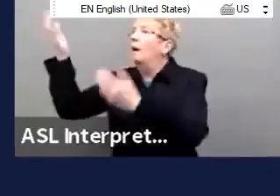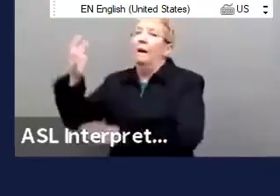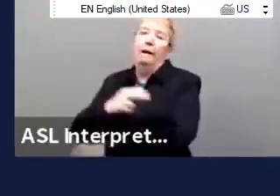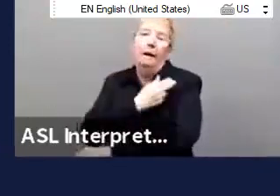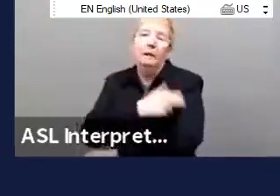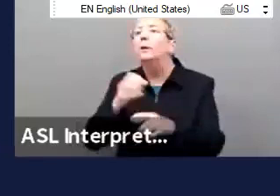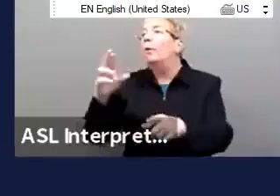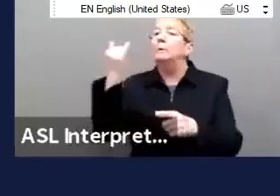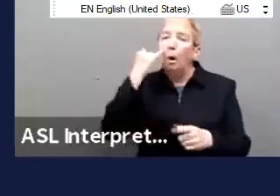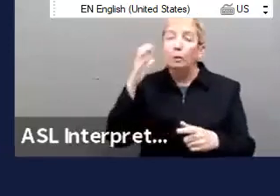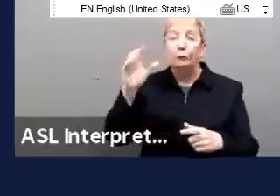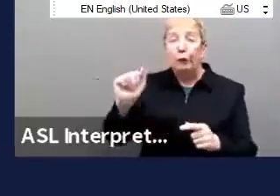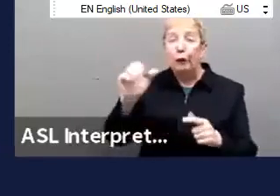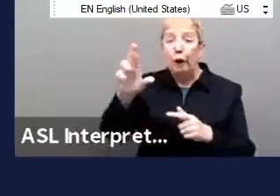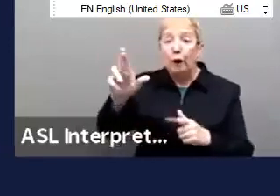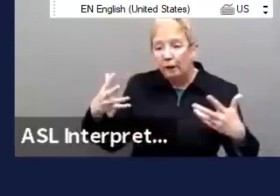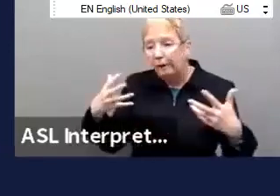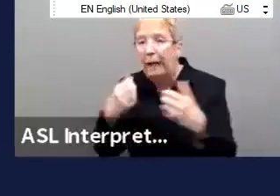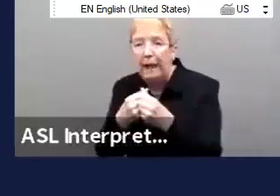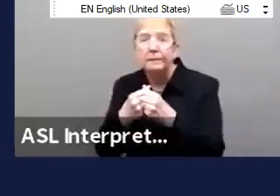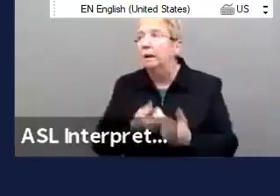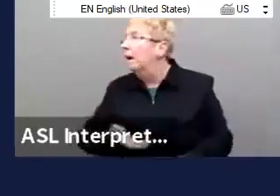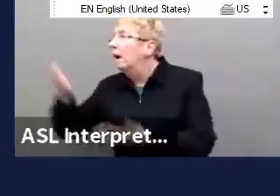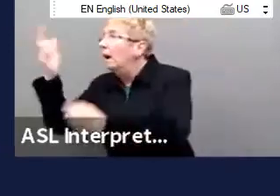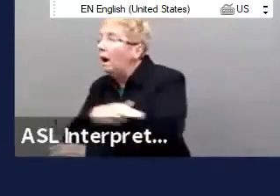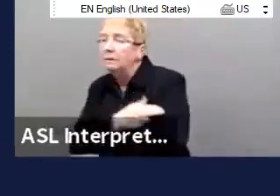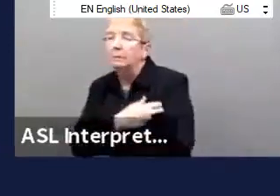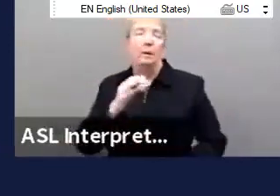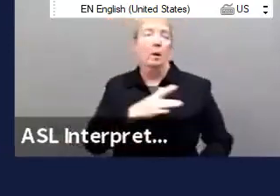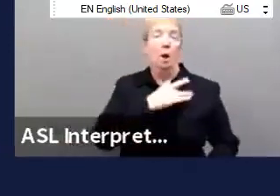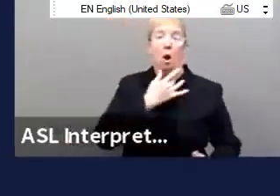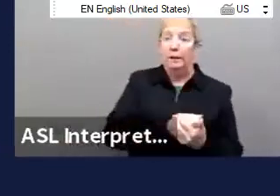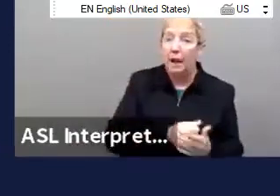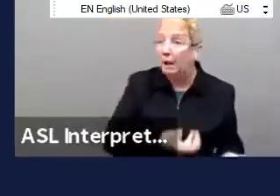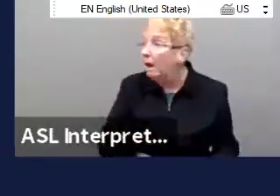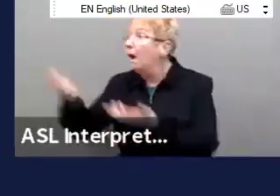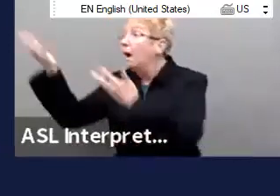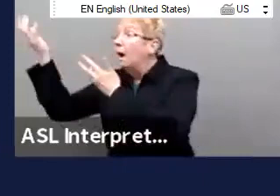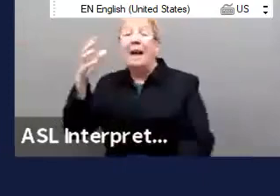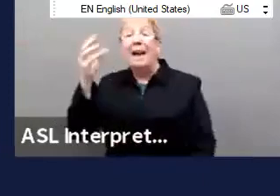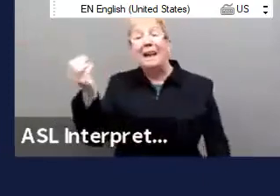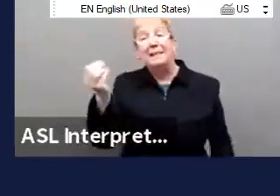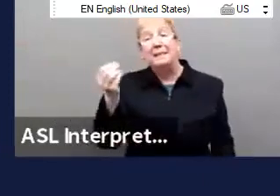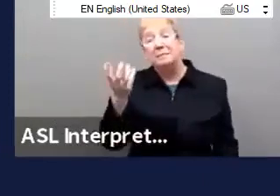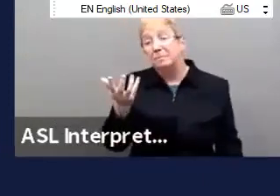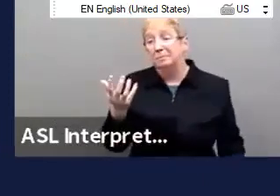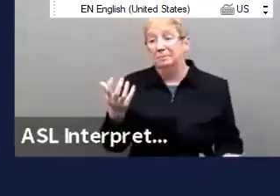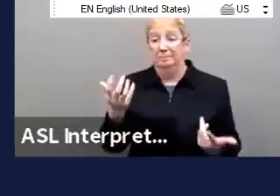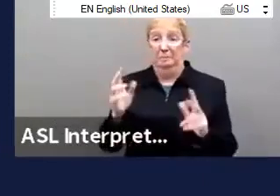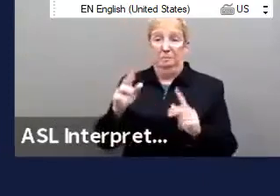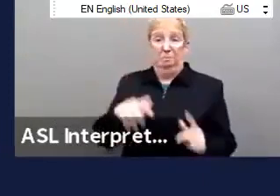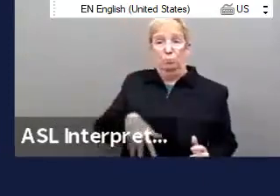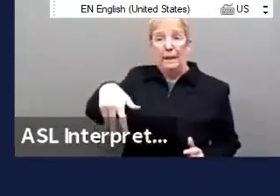no hay suficientes servicios, no solamente para tratar a los pacientes COVID, pero para salvar las vidas de otros pacientes que a lo